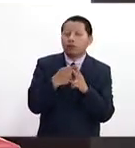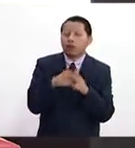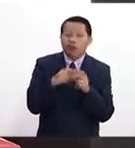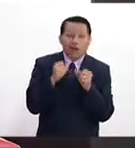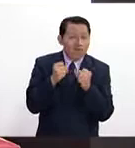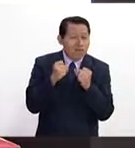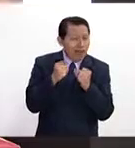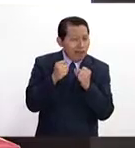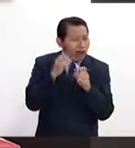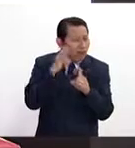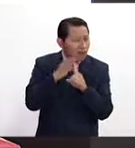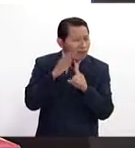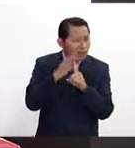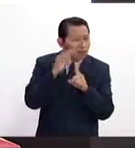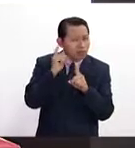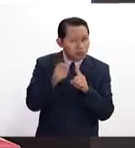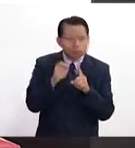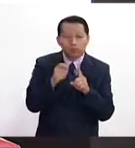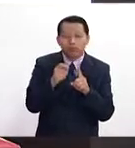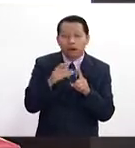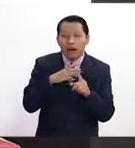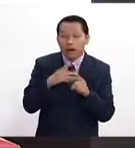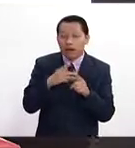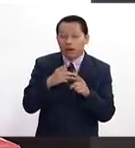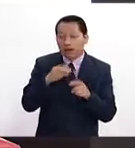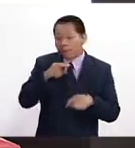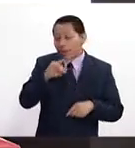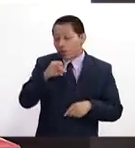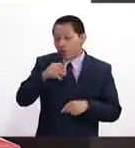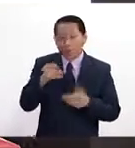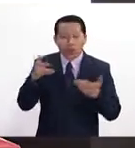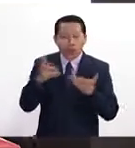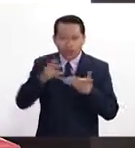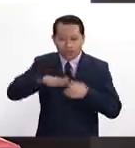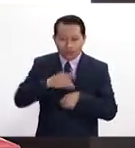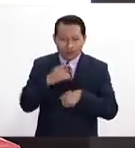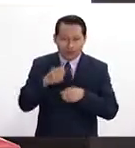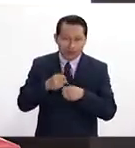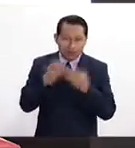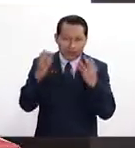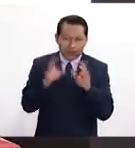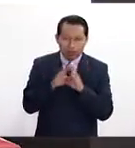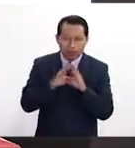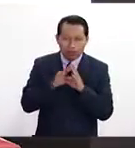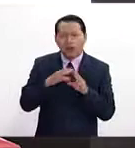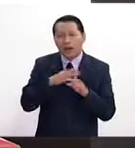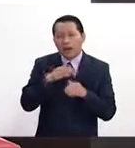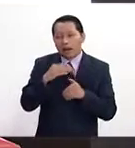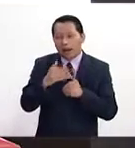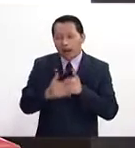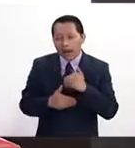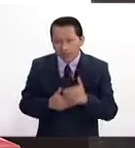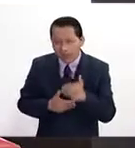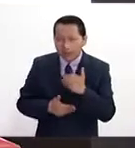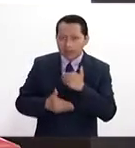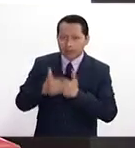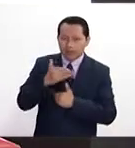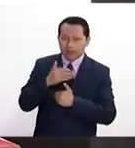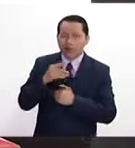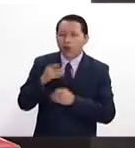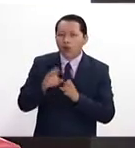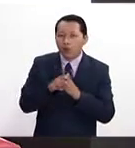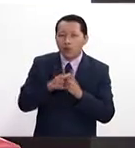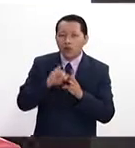hacia dónde va a moverse el régimen de Maduro, que obviamente ha tenido, digamos que, avances y retrocesos en términos del diálogo